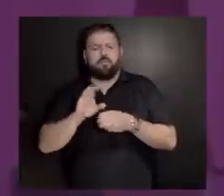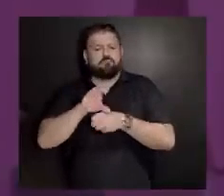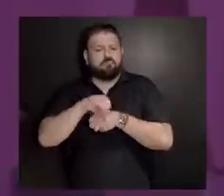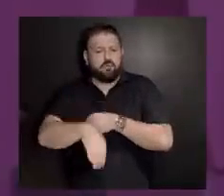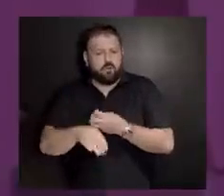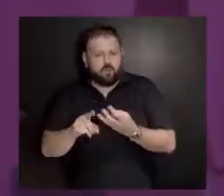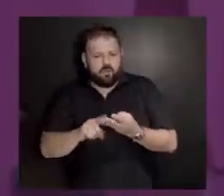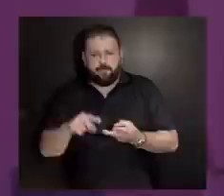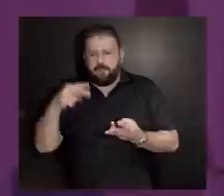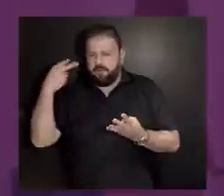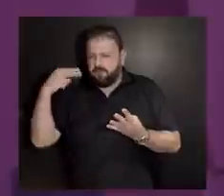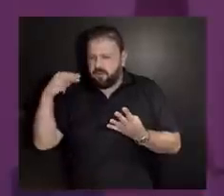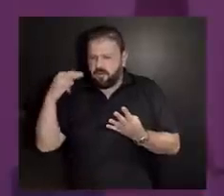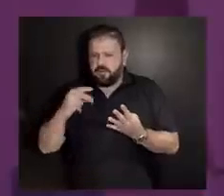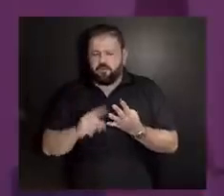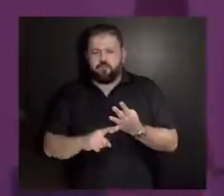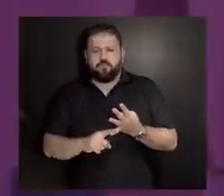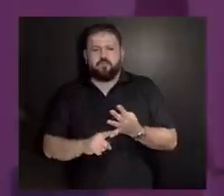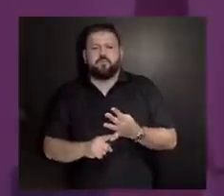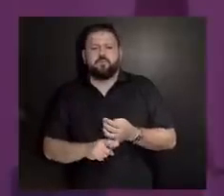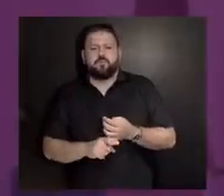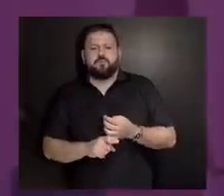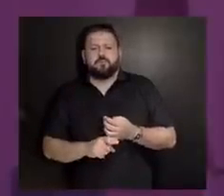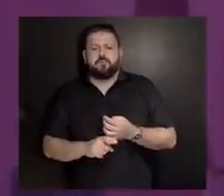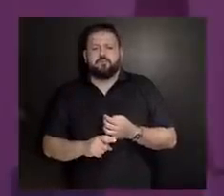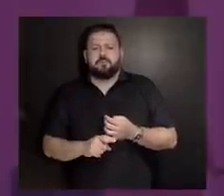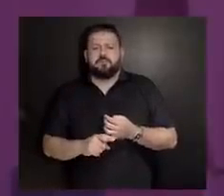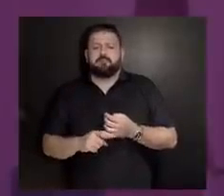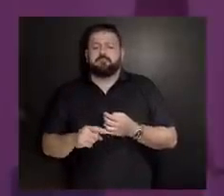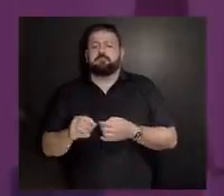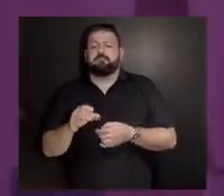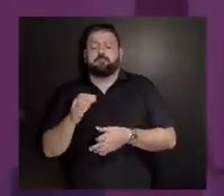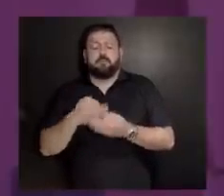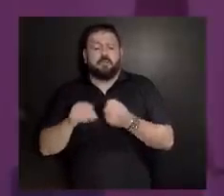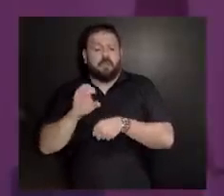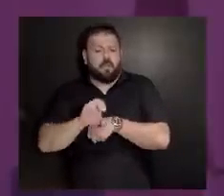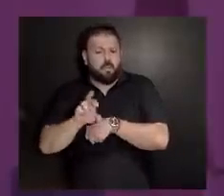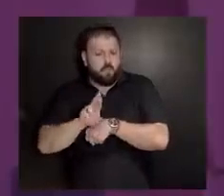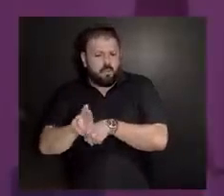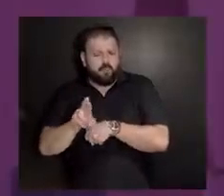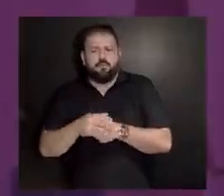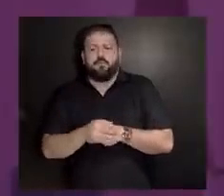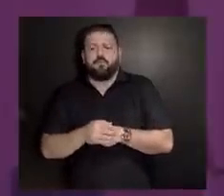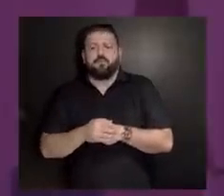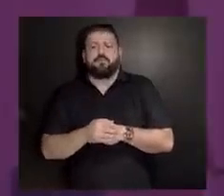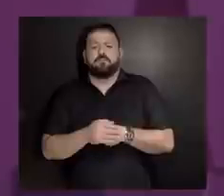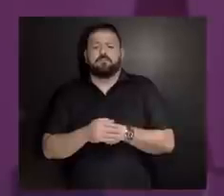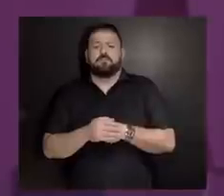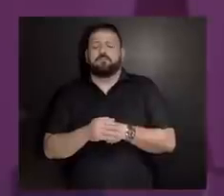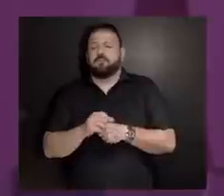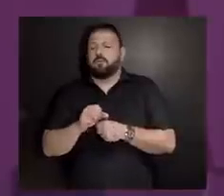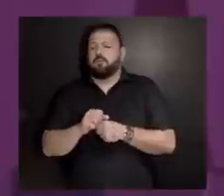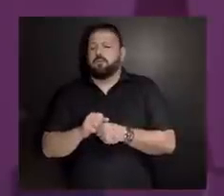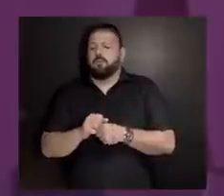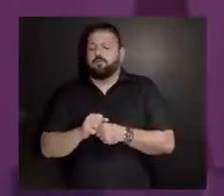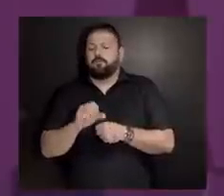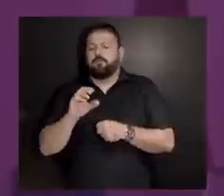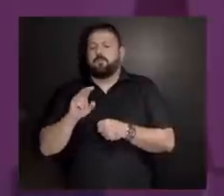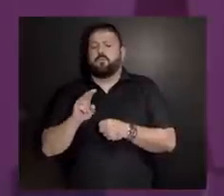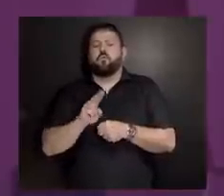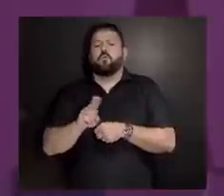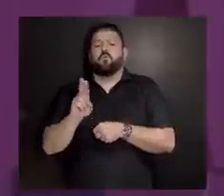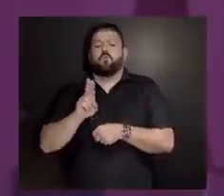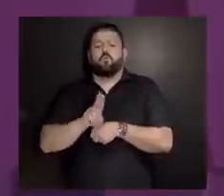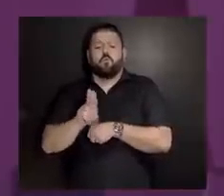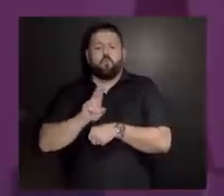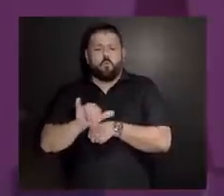Colombia, desde Veracruz, desde San Cristóbal de las Casas, muchos saludos, desde Ecuador, desde San Carlos, Uruguay, muchos saludos hasta Uruguay,